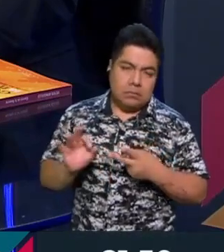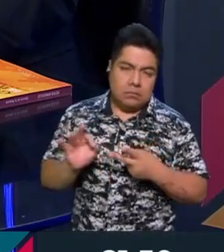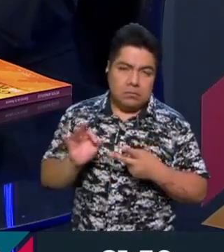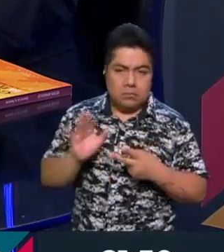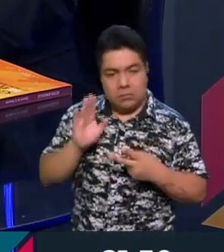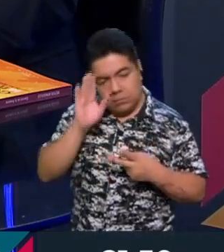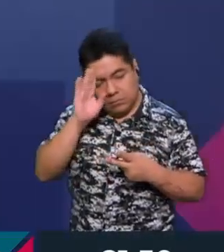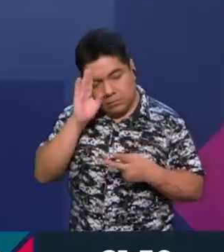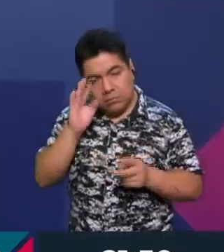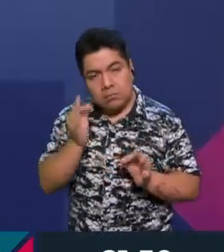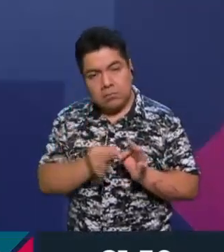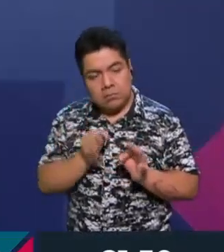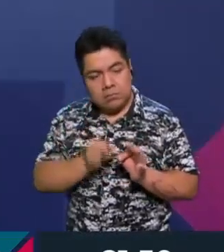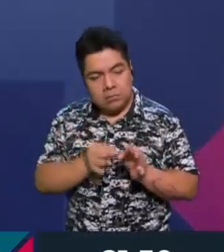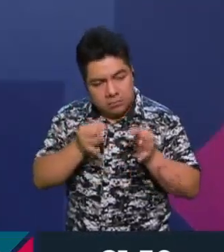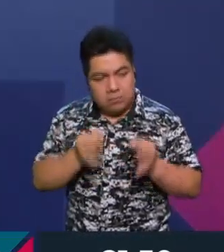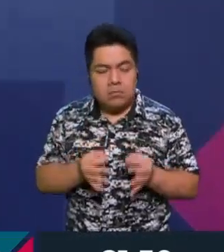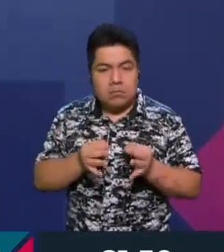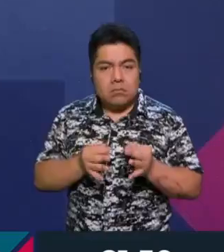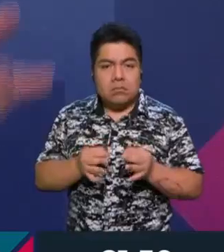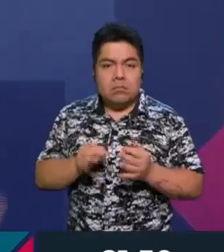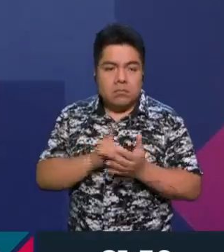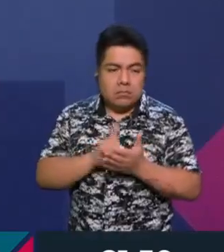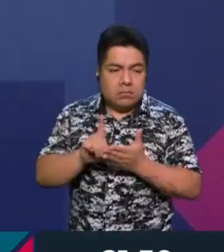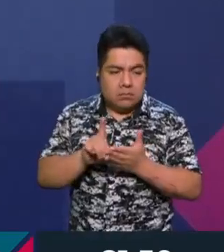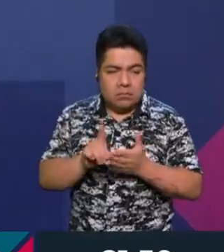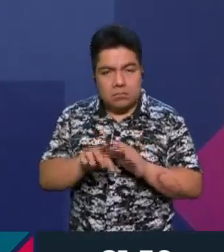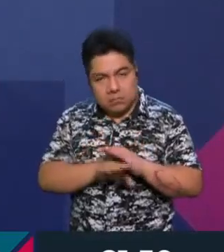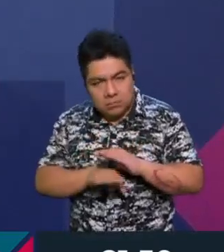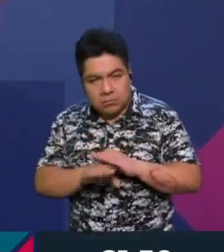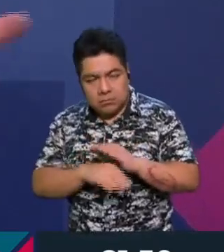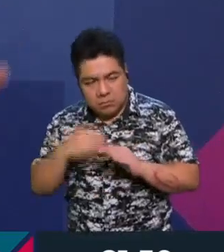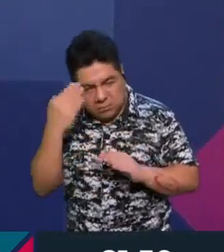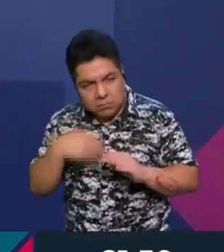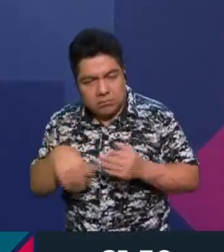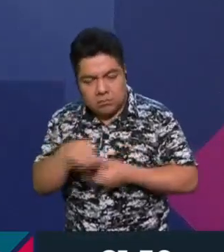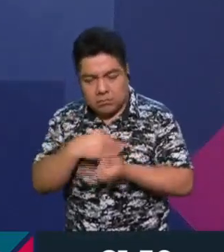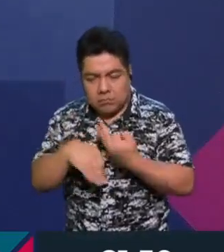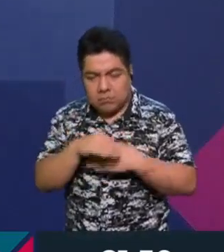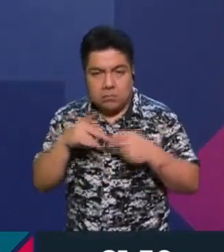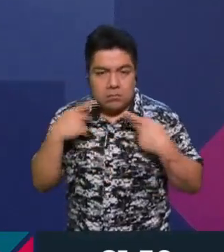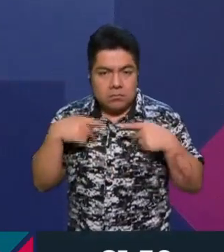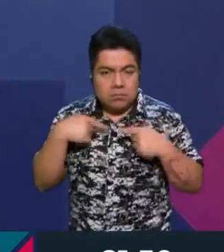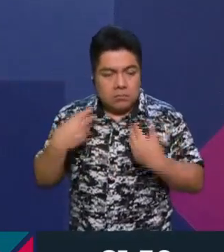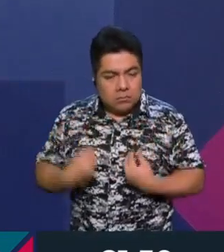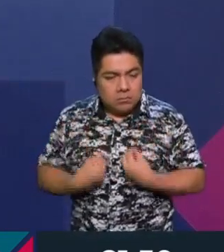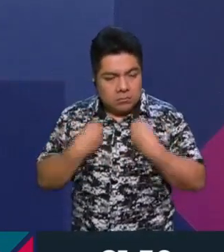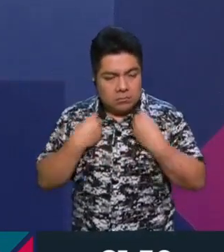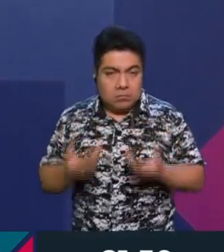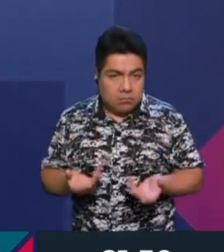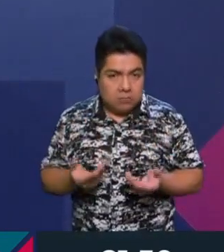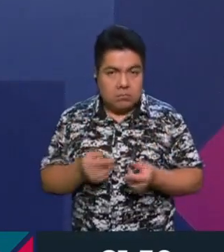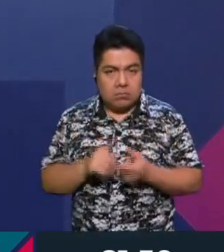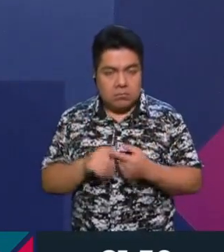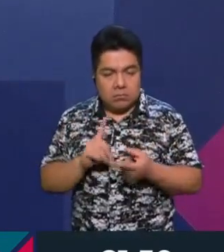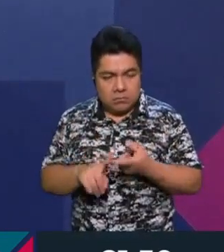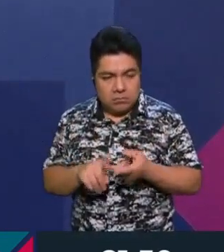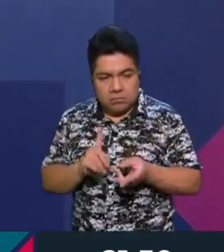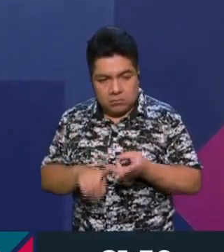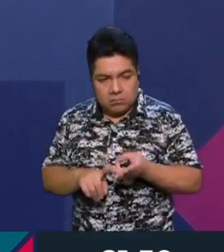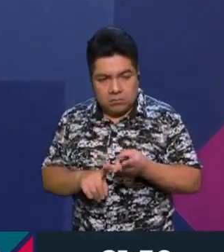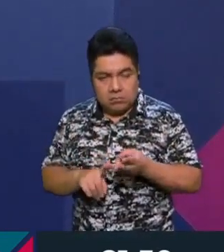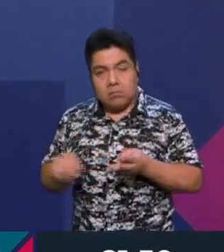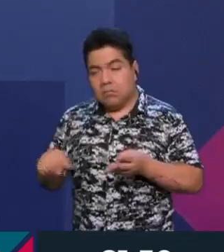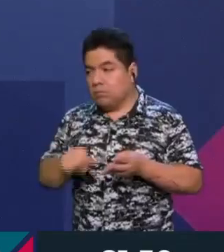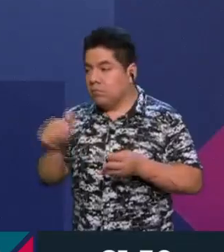la garantía de los derechos básicos para la sobrevivencia, ¿no? Y a ello hay que